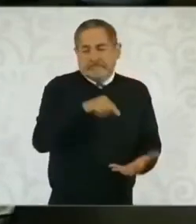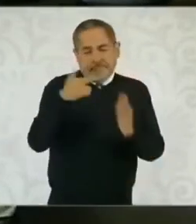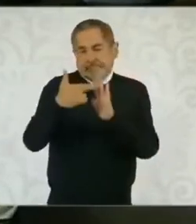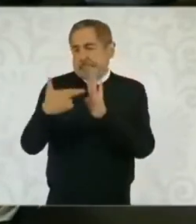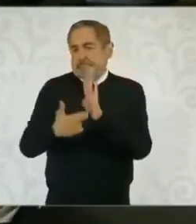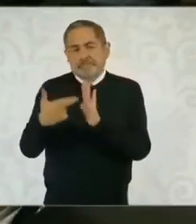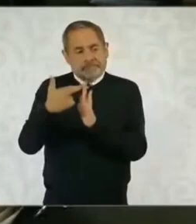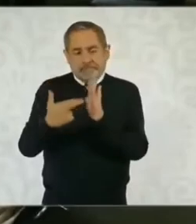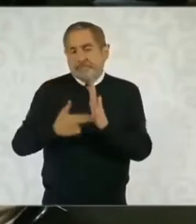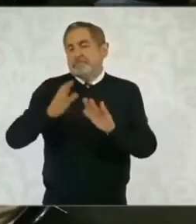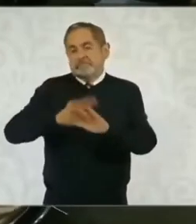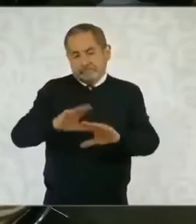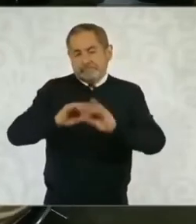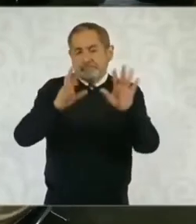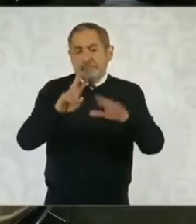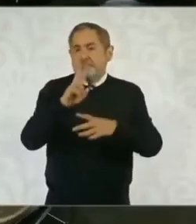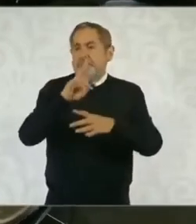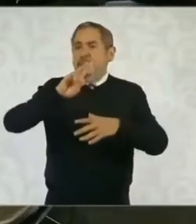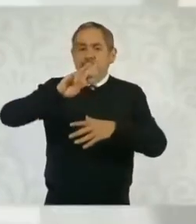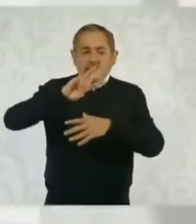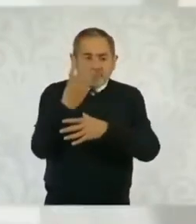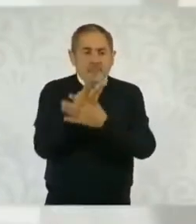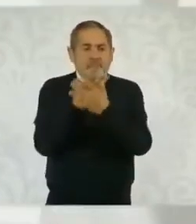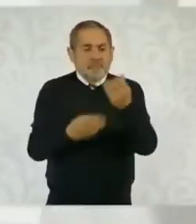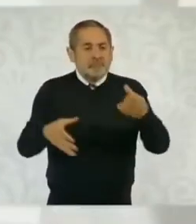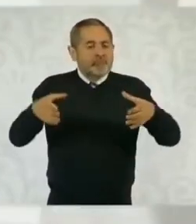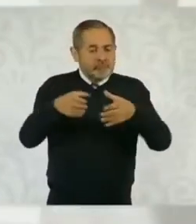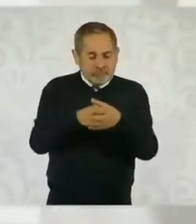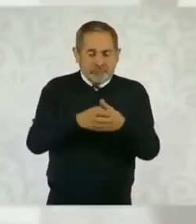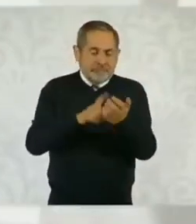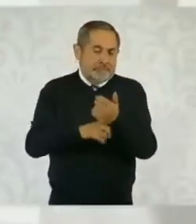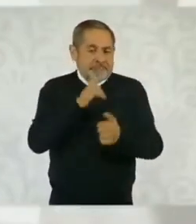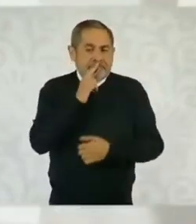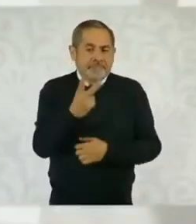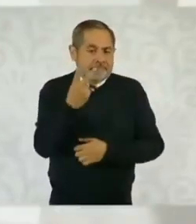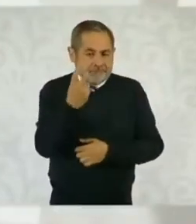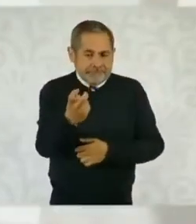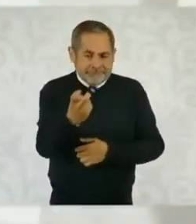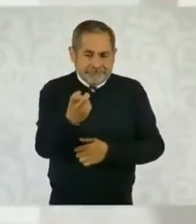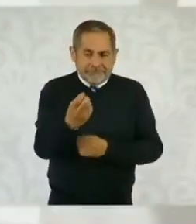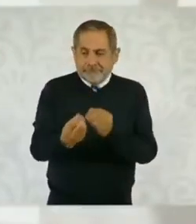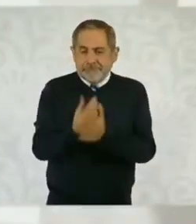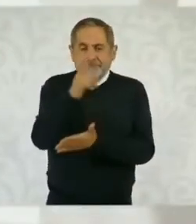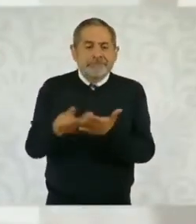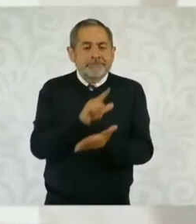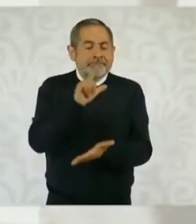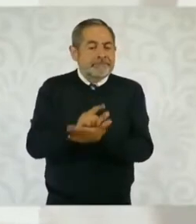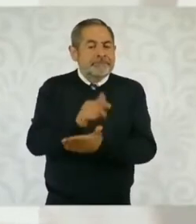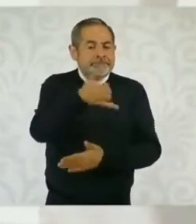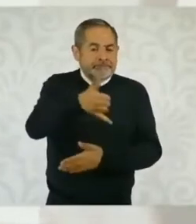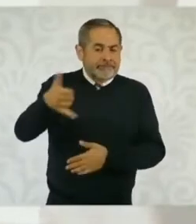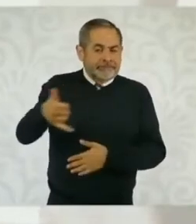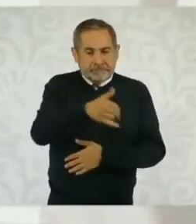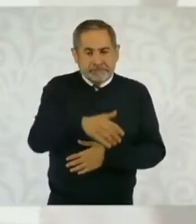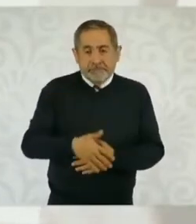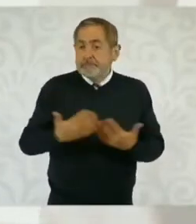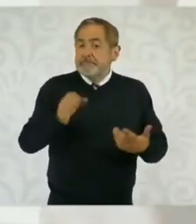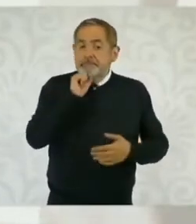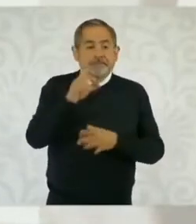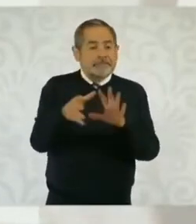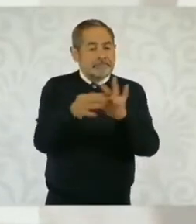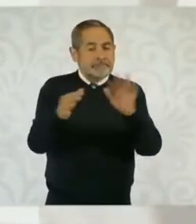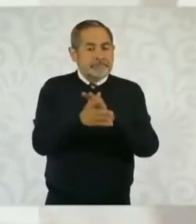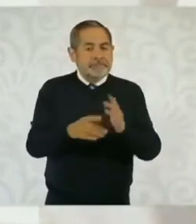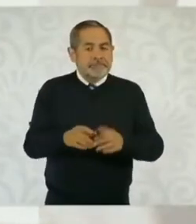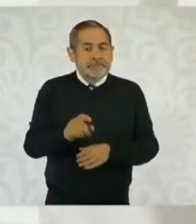otorgar sus créditos. Ese es, digamos, el salto que estamos dando con la ley del Infonavit, que dicho sea de paso,